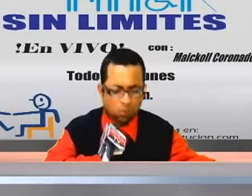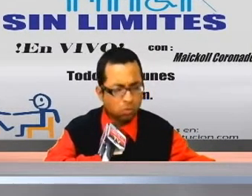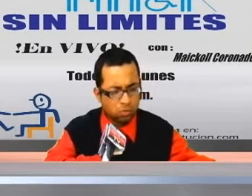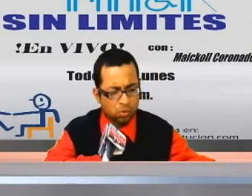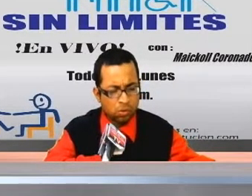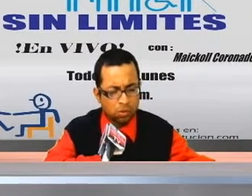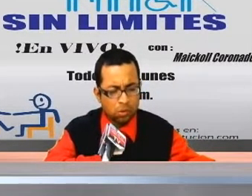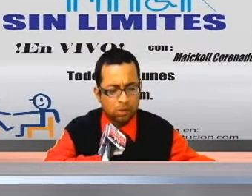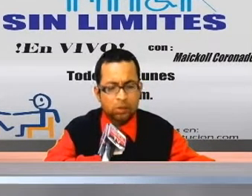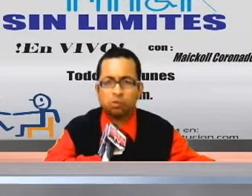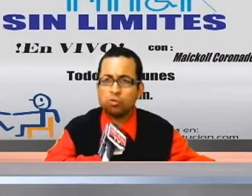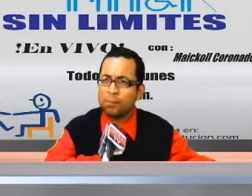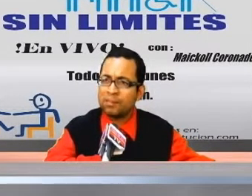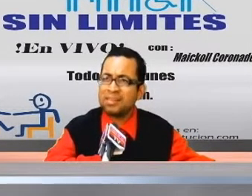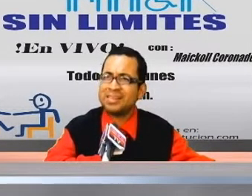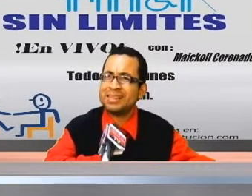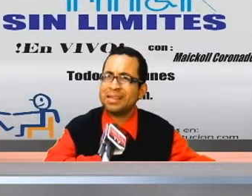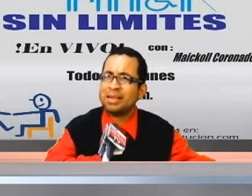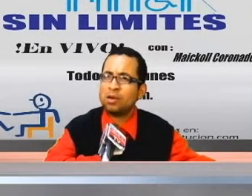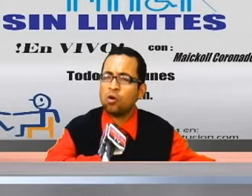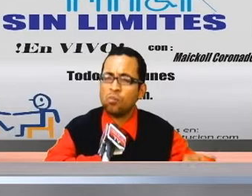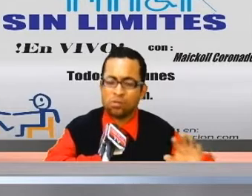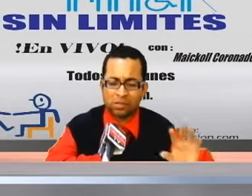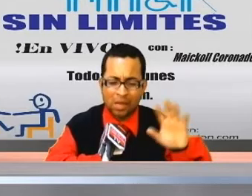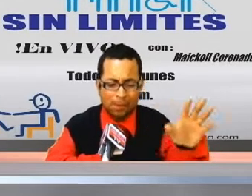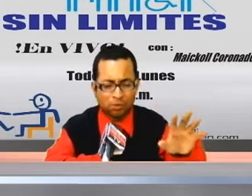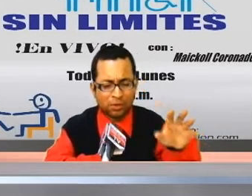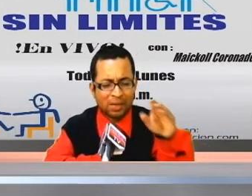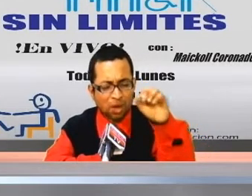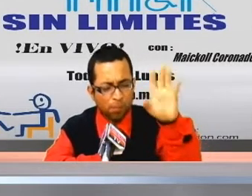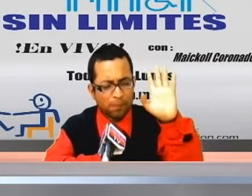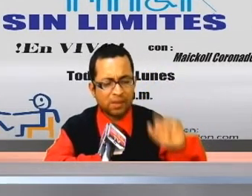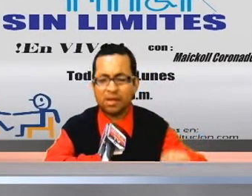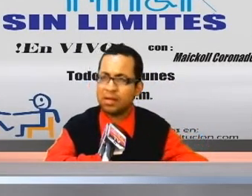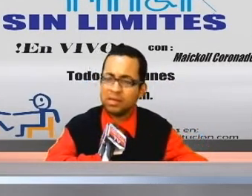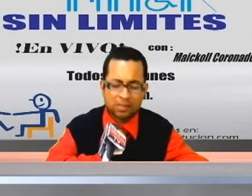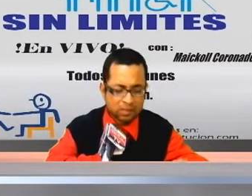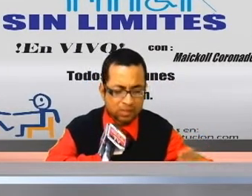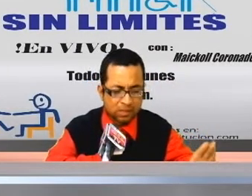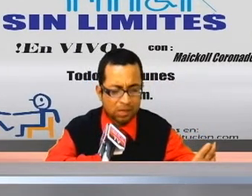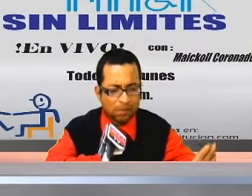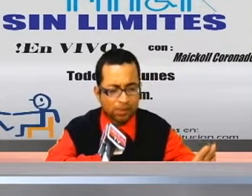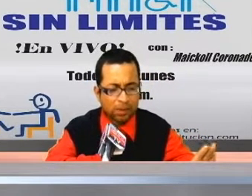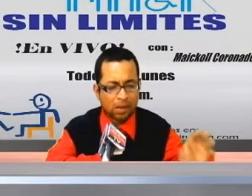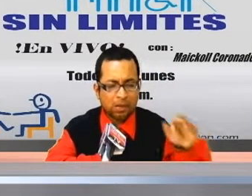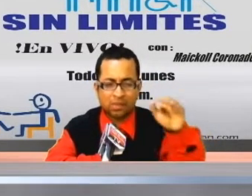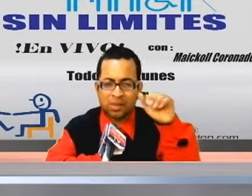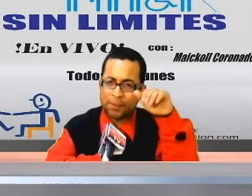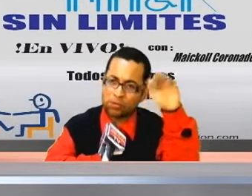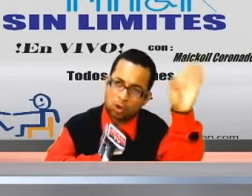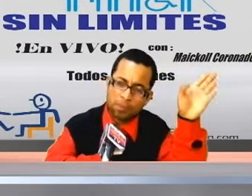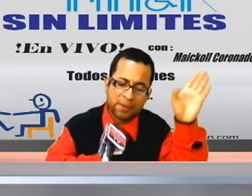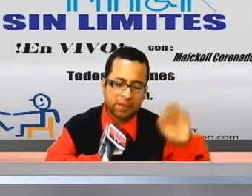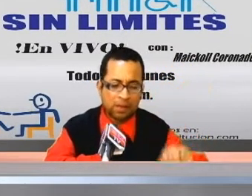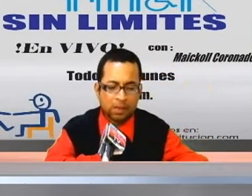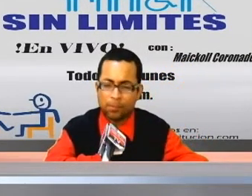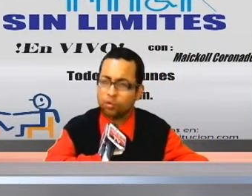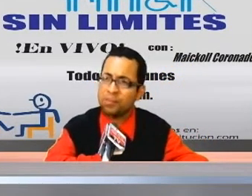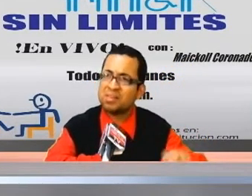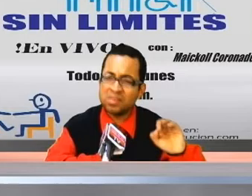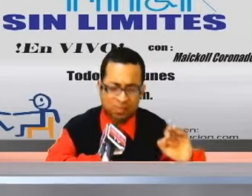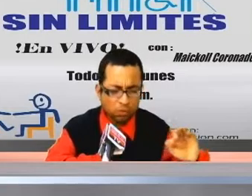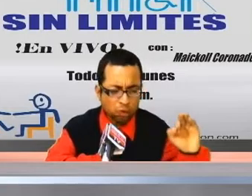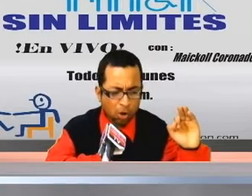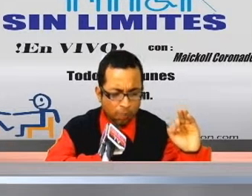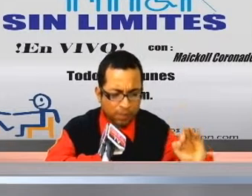Perú, justamente como sabemos que la Copa América, ya pasó la Copa América, pero